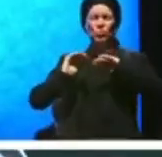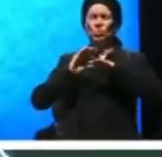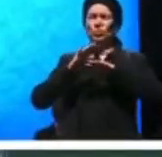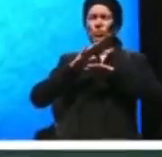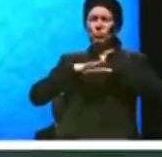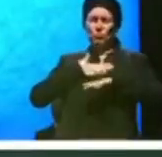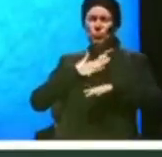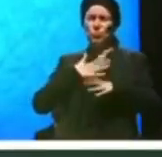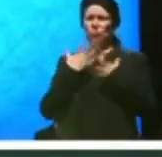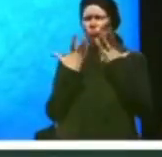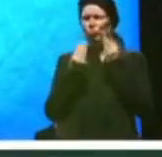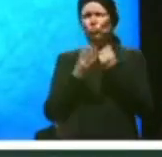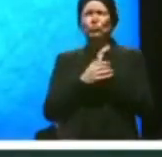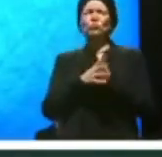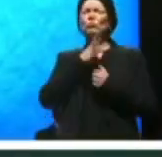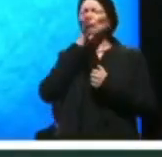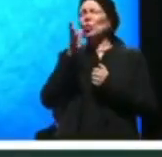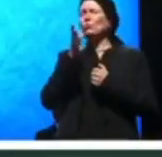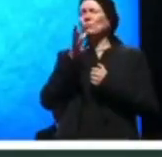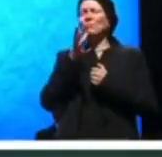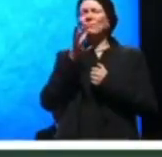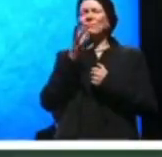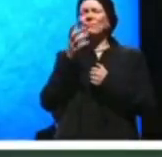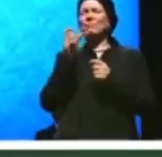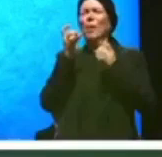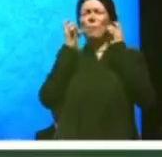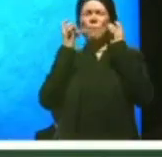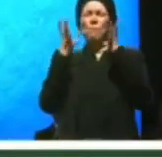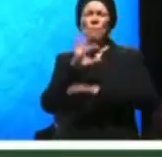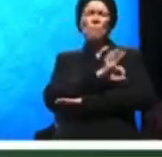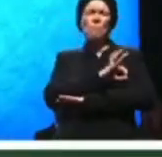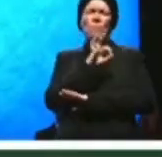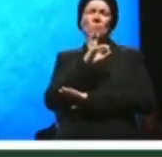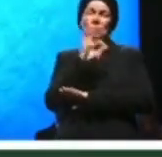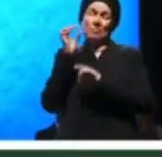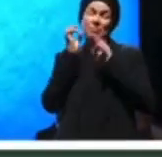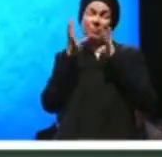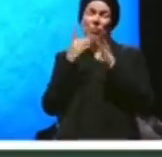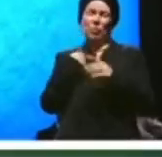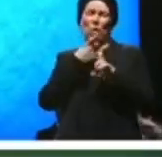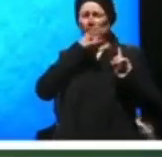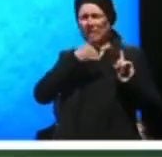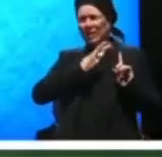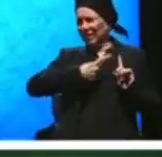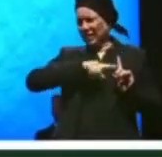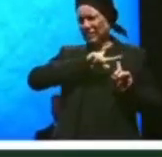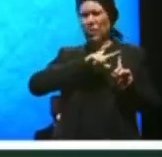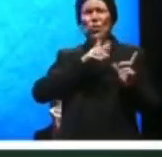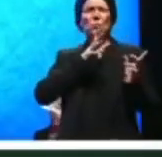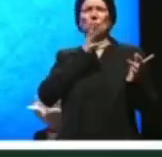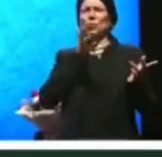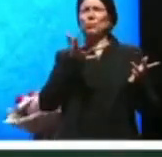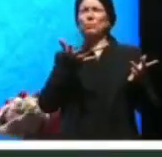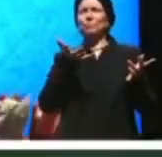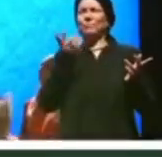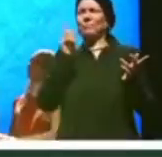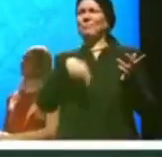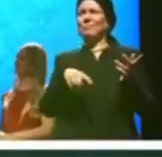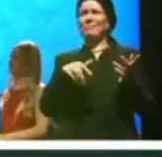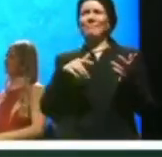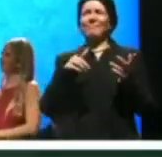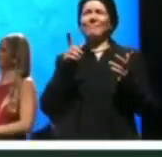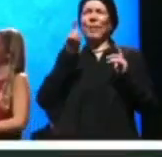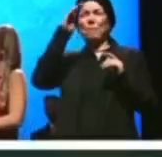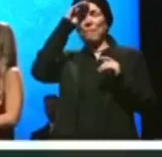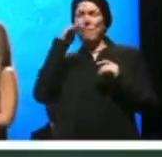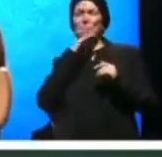mucho, por los buenos madrugones, por los sacrificios y por ser algo más que